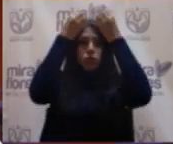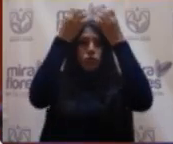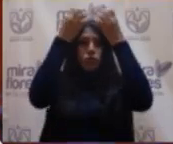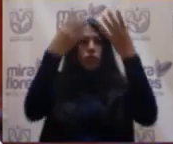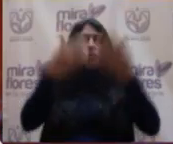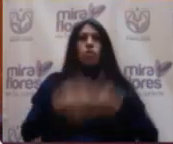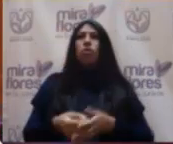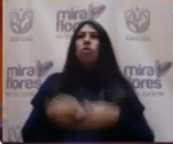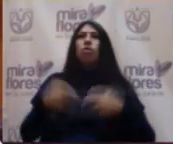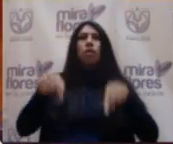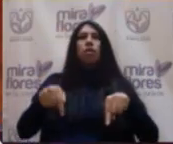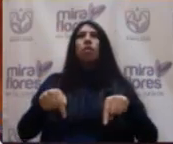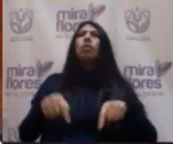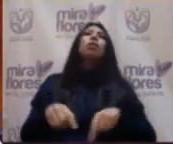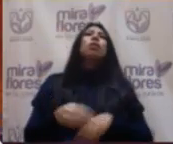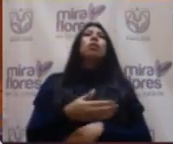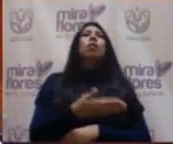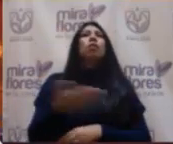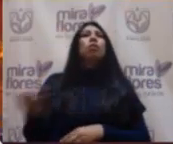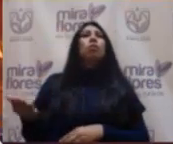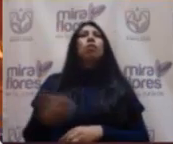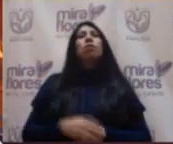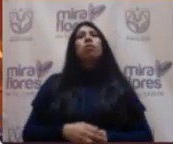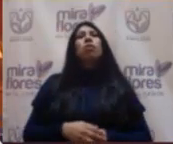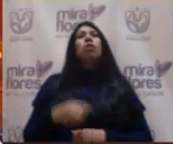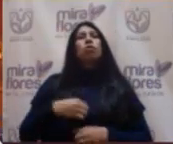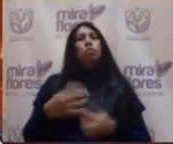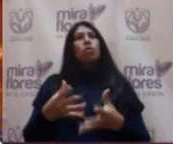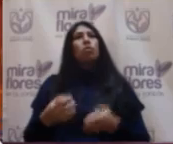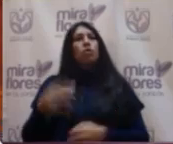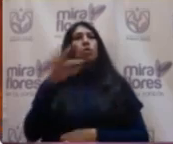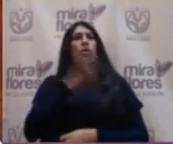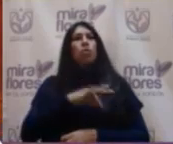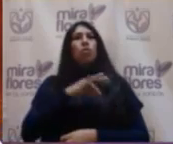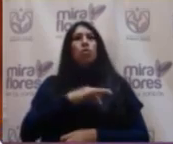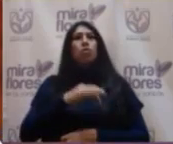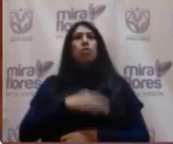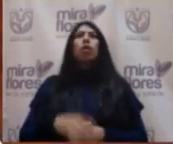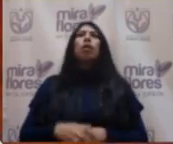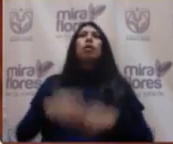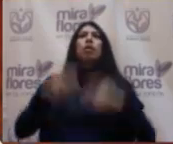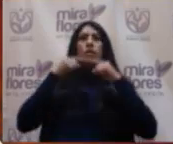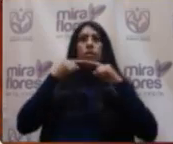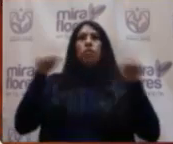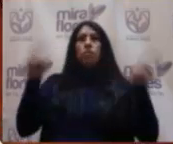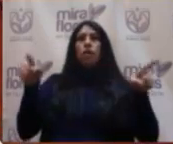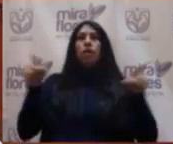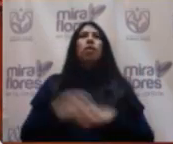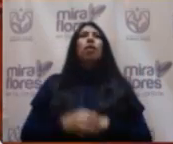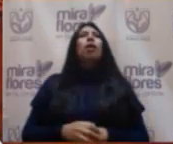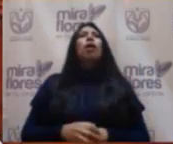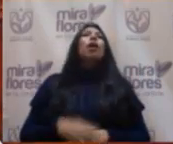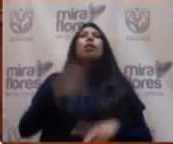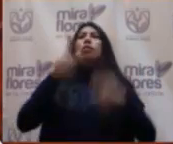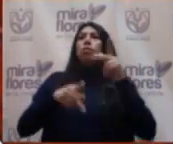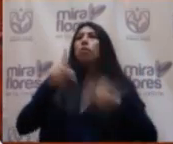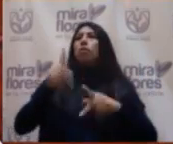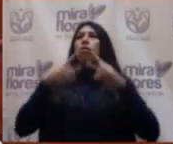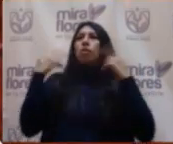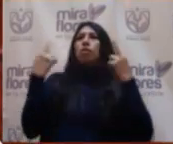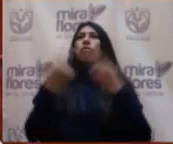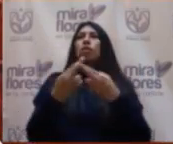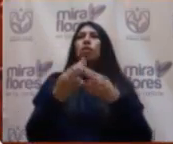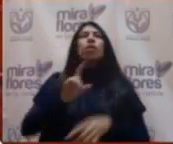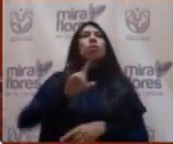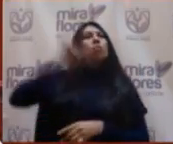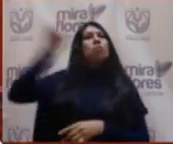mesa. Si no hay informes en mesa, yo aprovecharía para informar a los miembros del consejo sobre mi viaje a la ciudad de